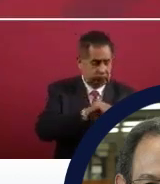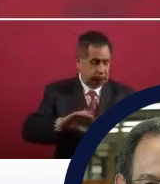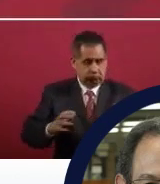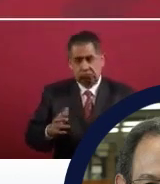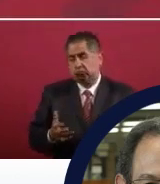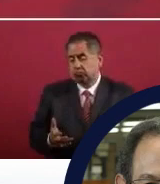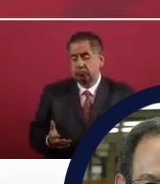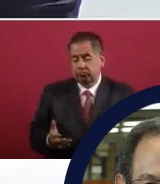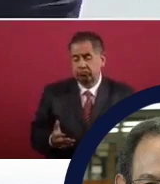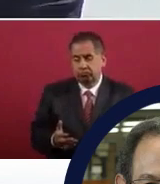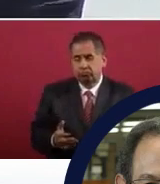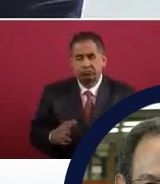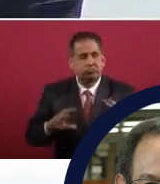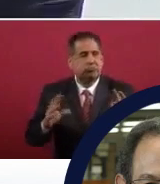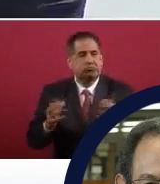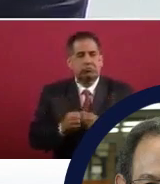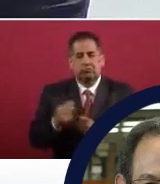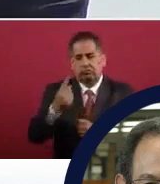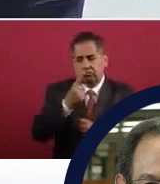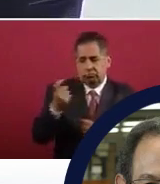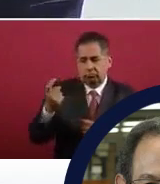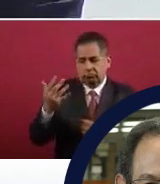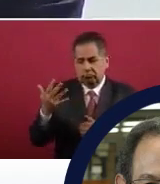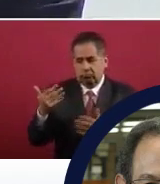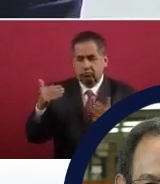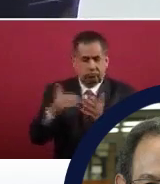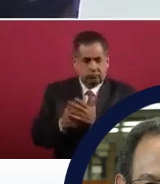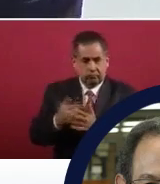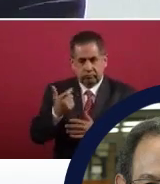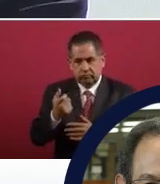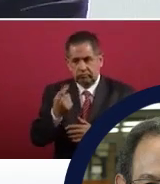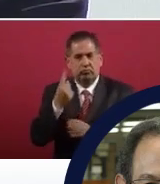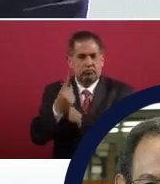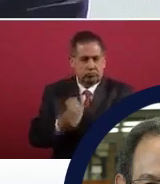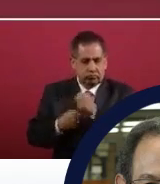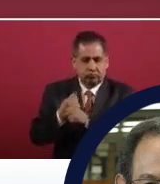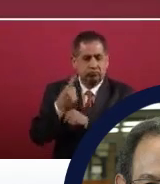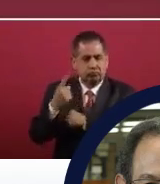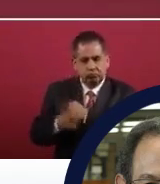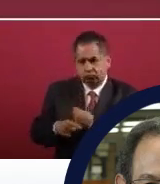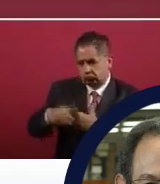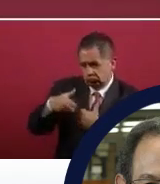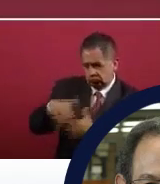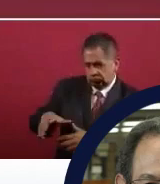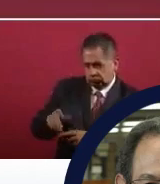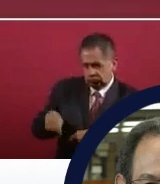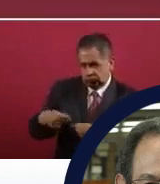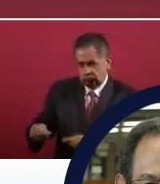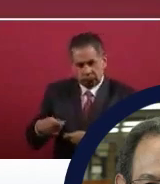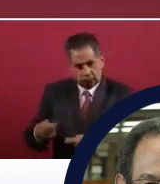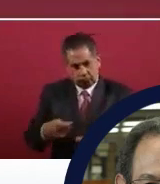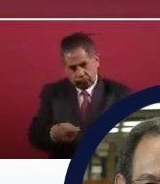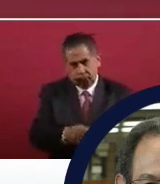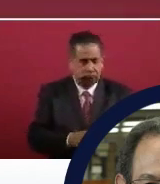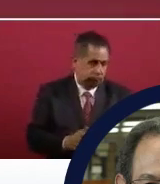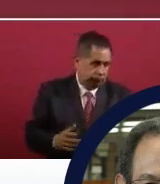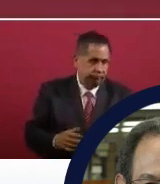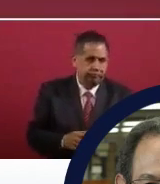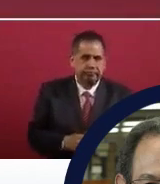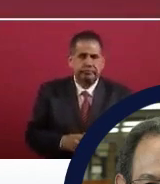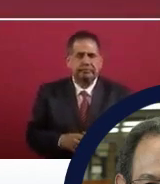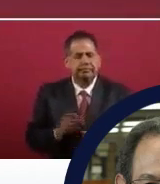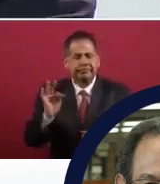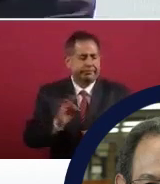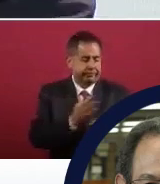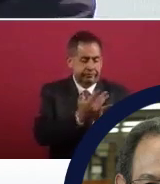en el caso de Andrés Manuel, pues sí, hace una distinción muy clara entre los que o está uno con sus propuestas